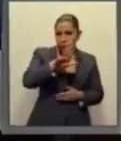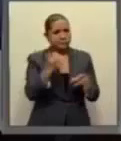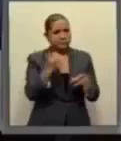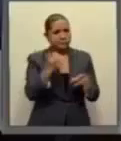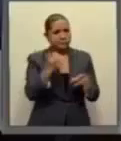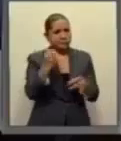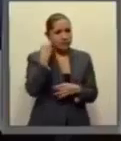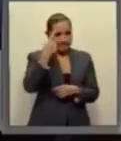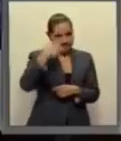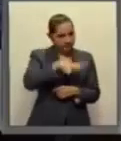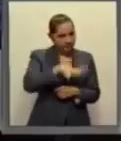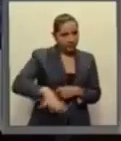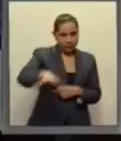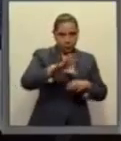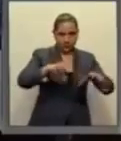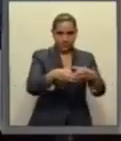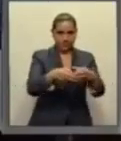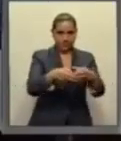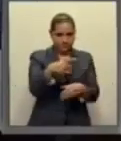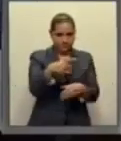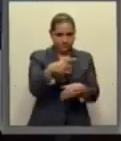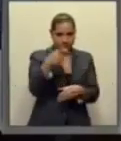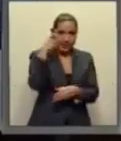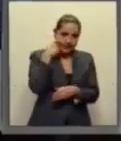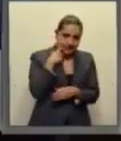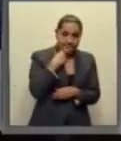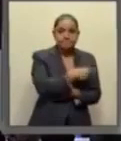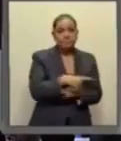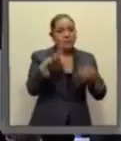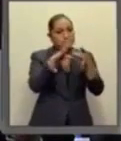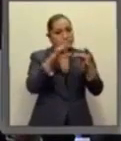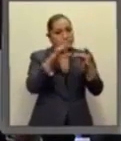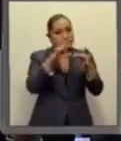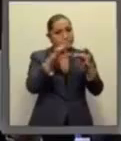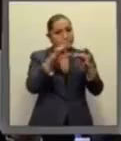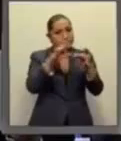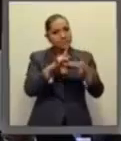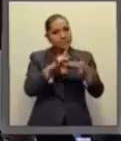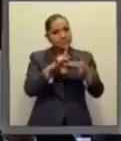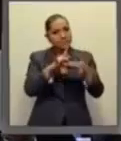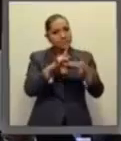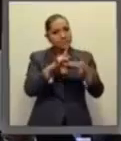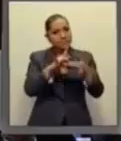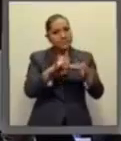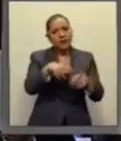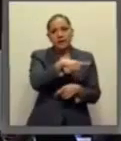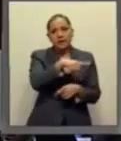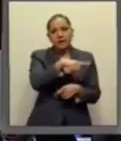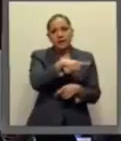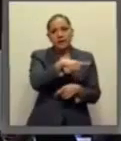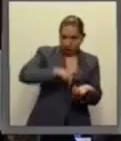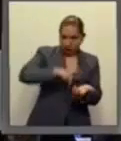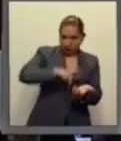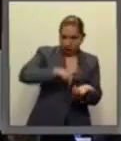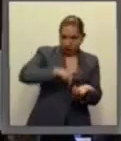el Congreso local. Señaló: bajo el sistema federativo los funcionarios públicos no pueden